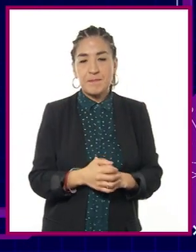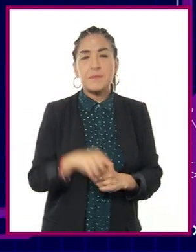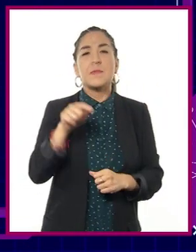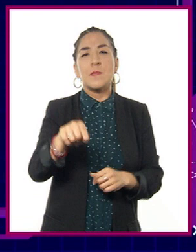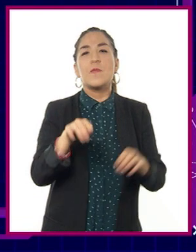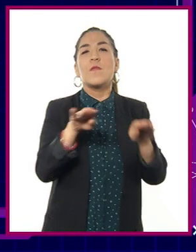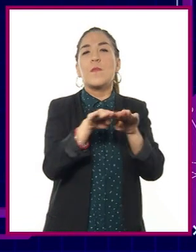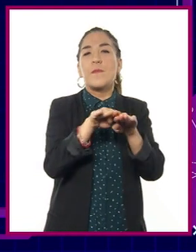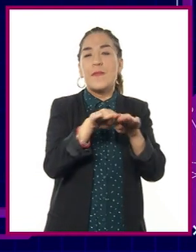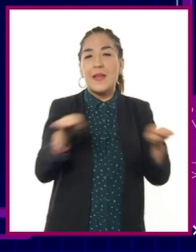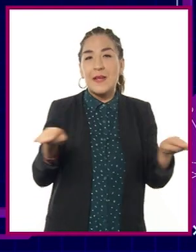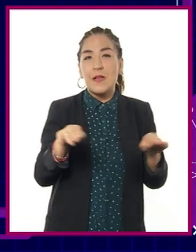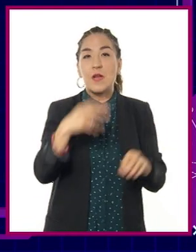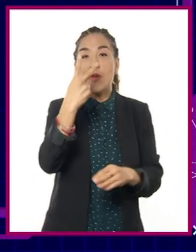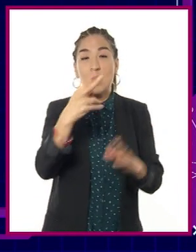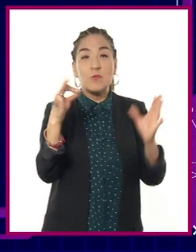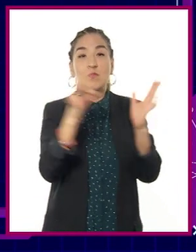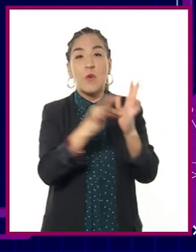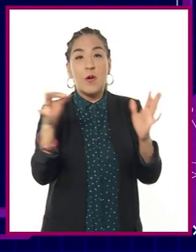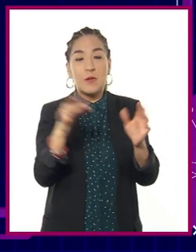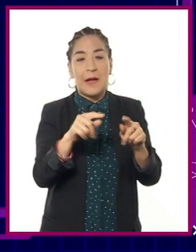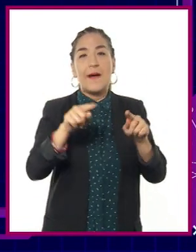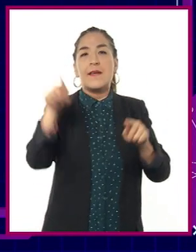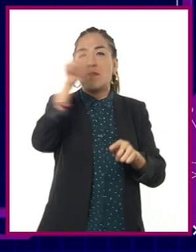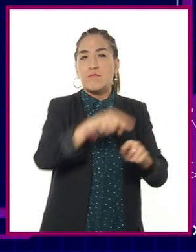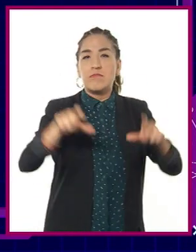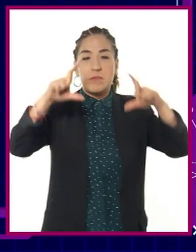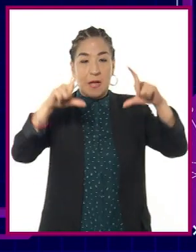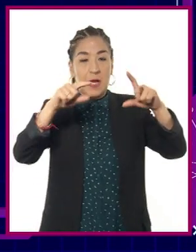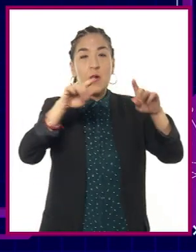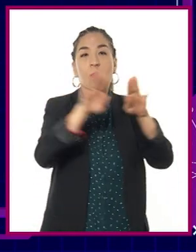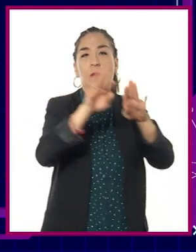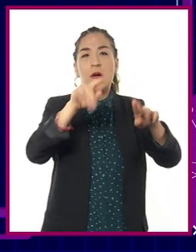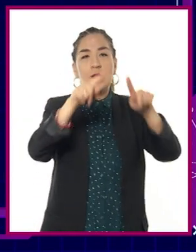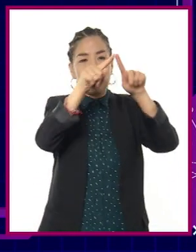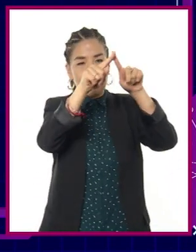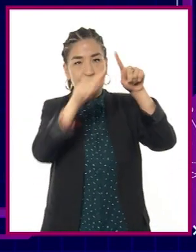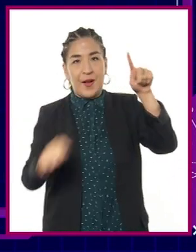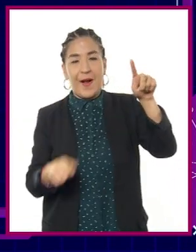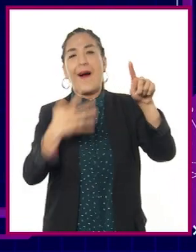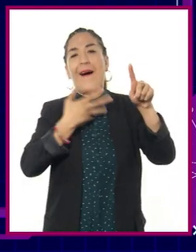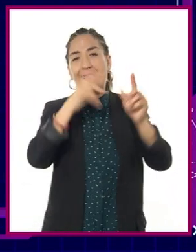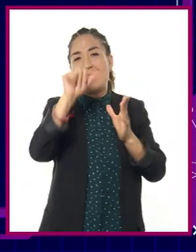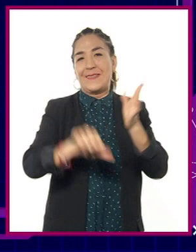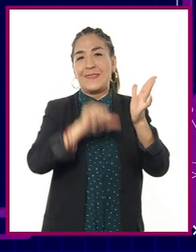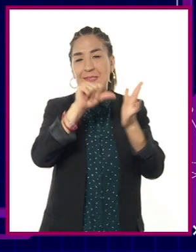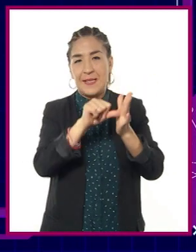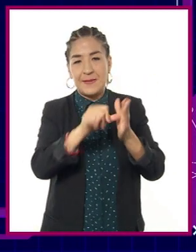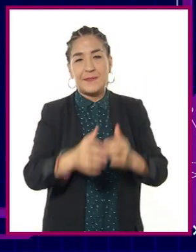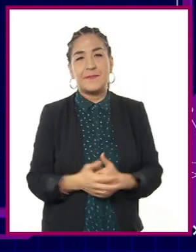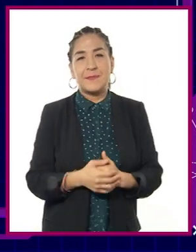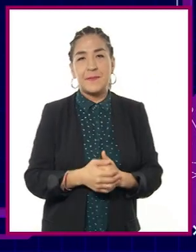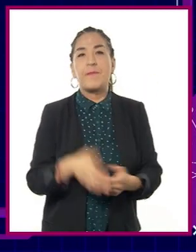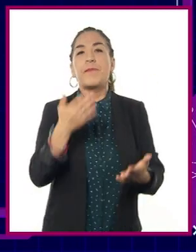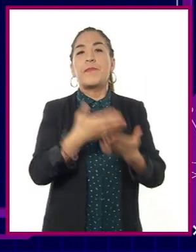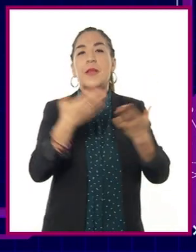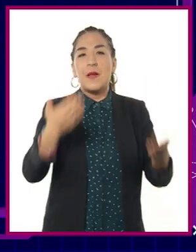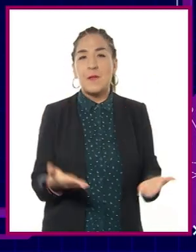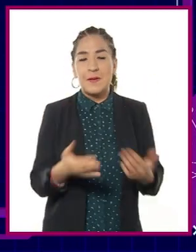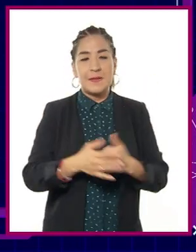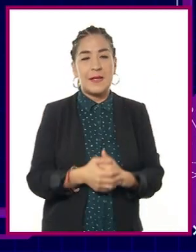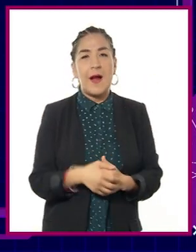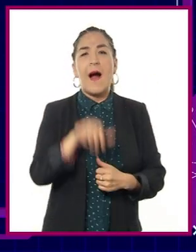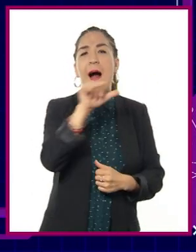al unir dos puntos de la circunferencia y pasar por el centro. Ahora, el